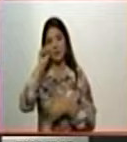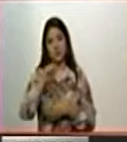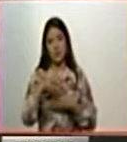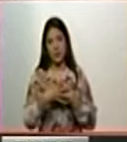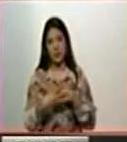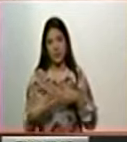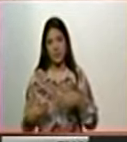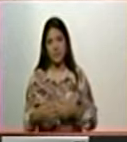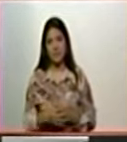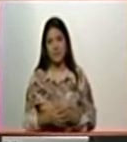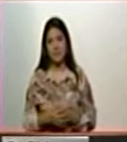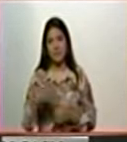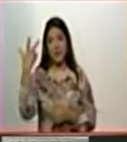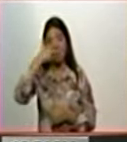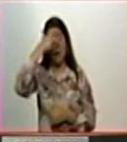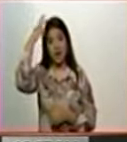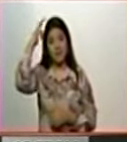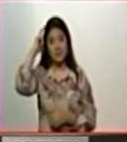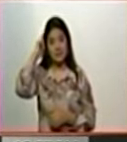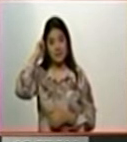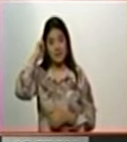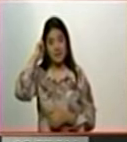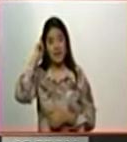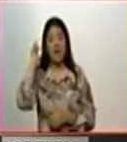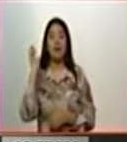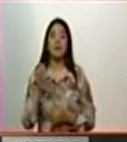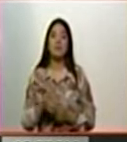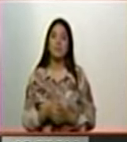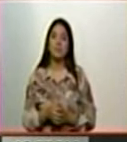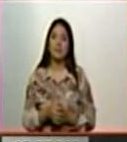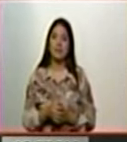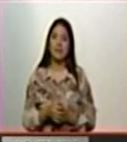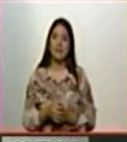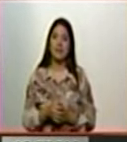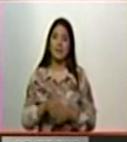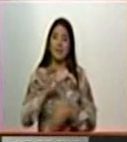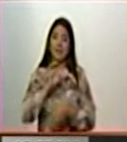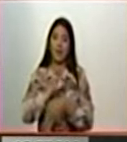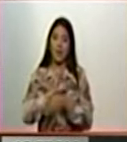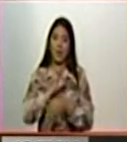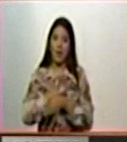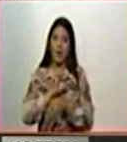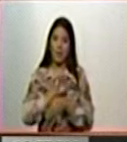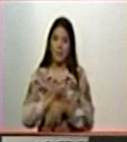suramericanos, canciller encargado de movilidad humana de la República del Ecuador.